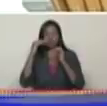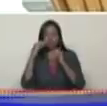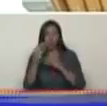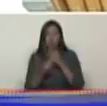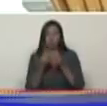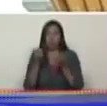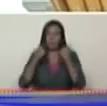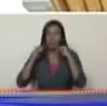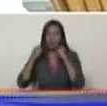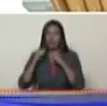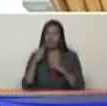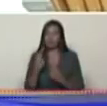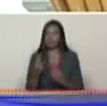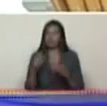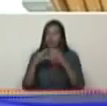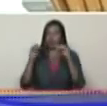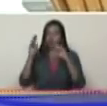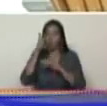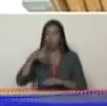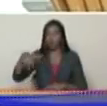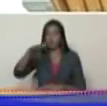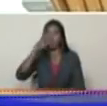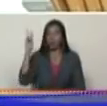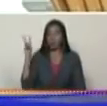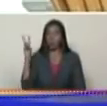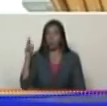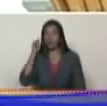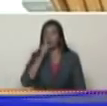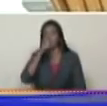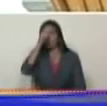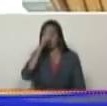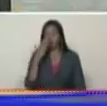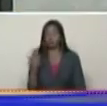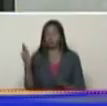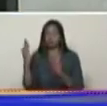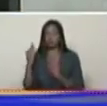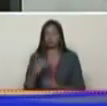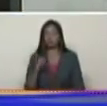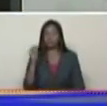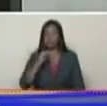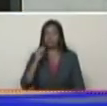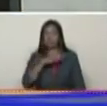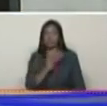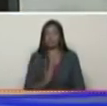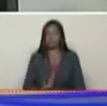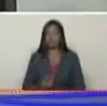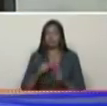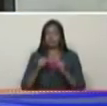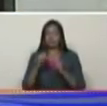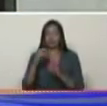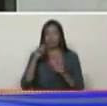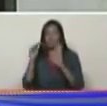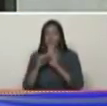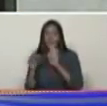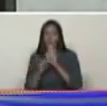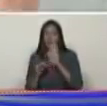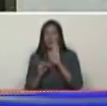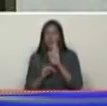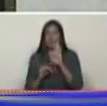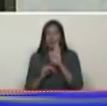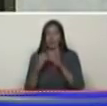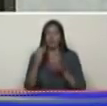preparamos? ¿Y qué le decimos a nuestro pueblo para sábado y domingo? Por favor. Así es, presidente. Bueno, siguiendo sus instrucciones